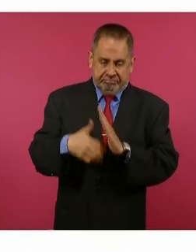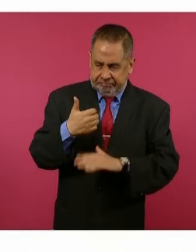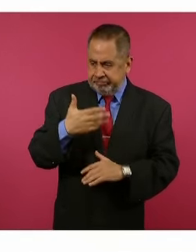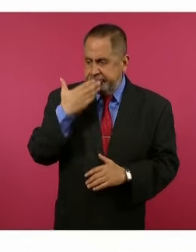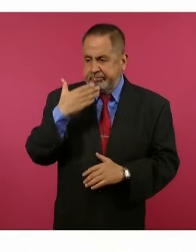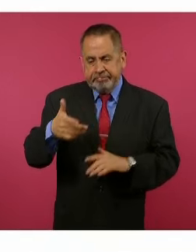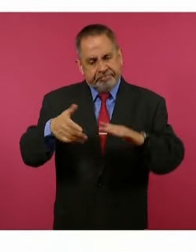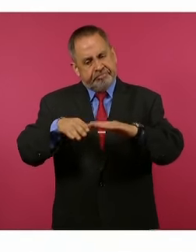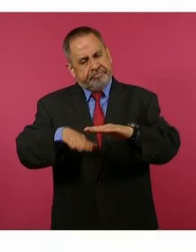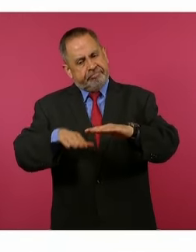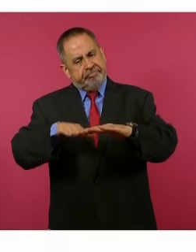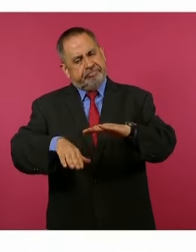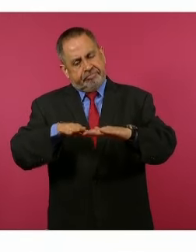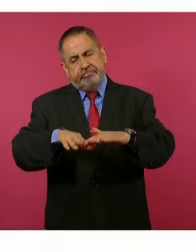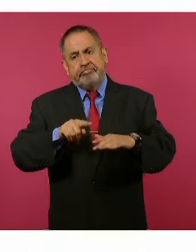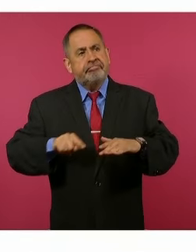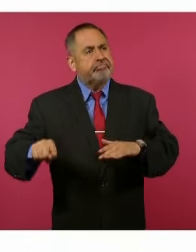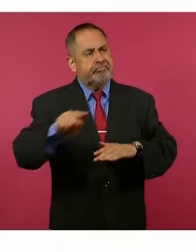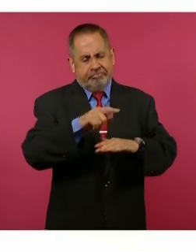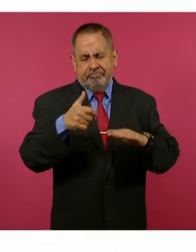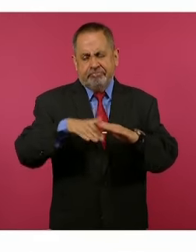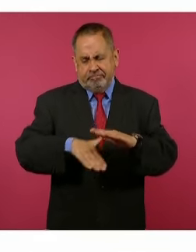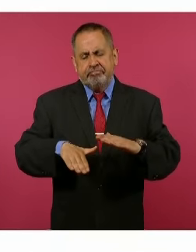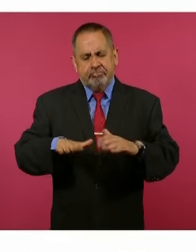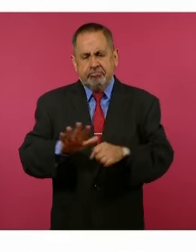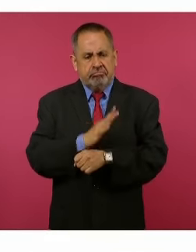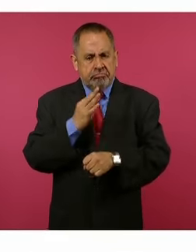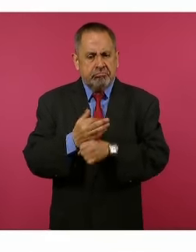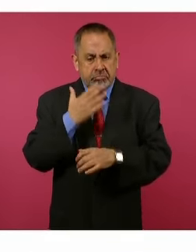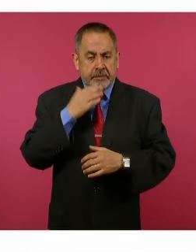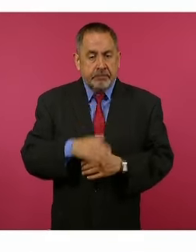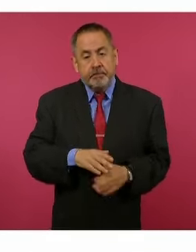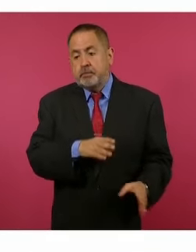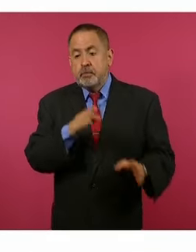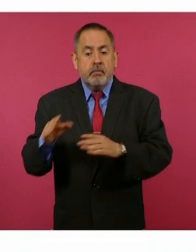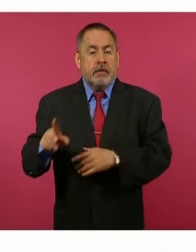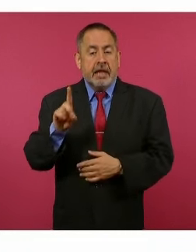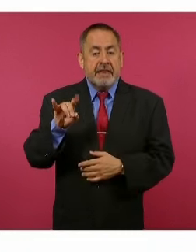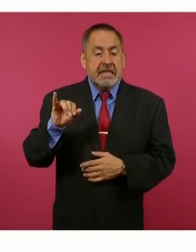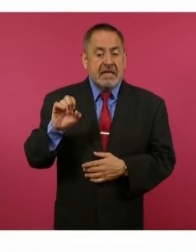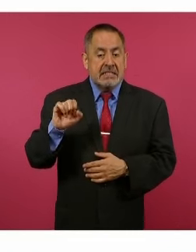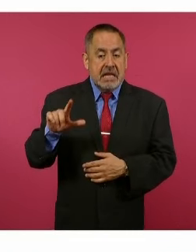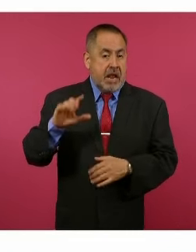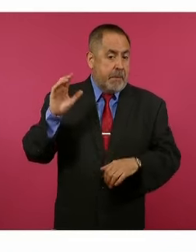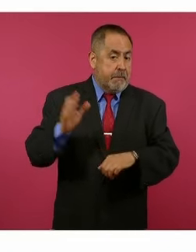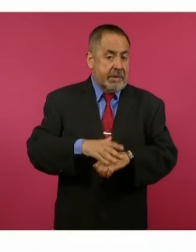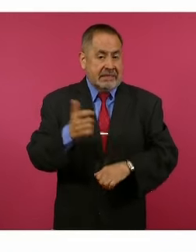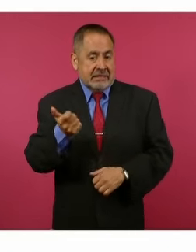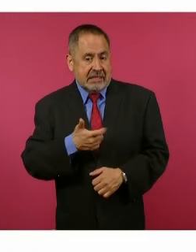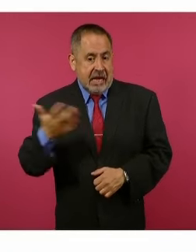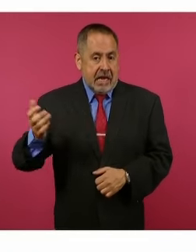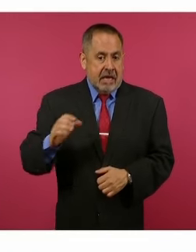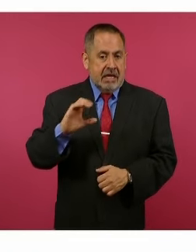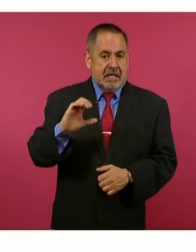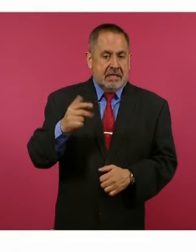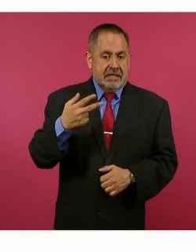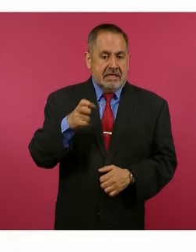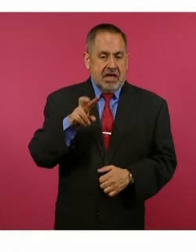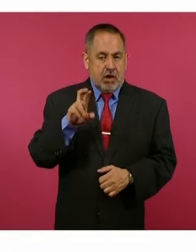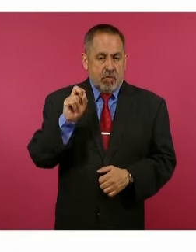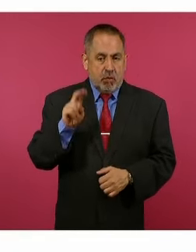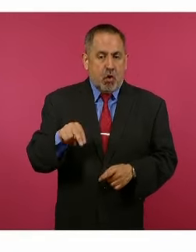promedio en varios lugares del país en el caso del diesel entre las más caras tenemos a Chevron gasolinera caosa